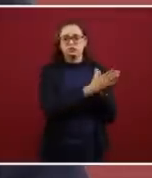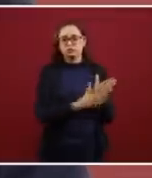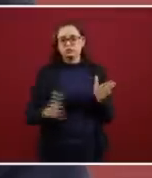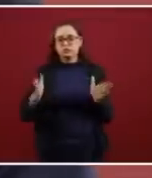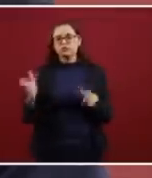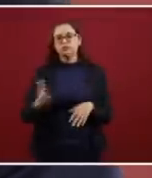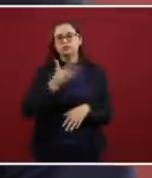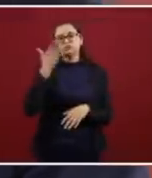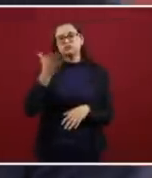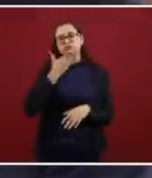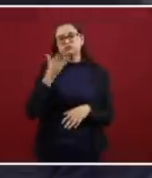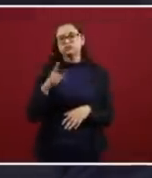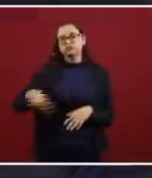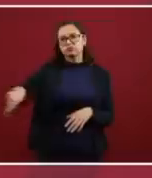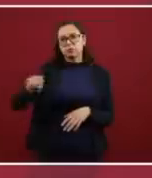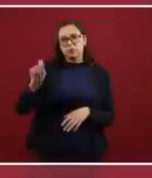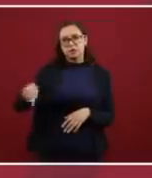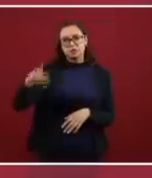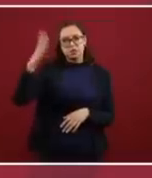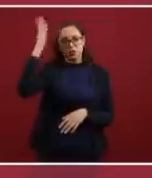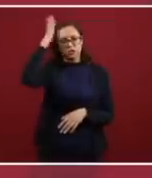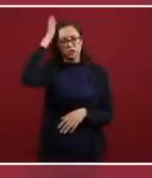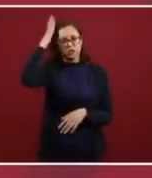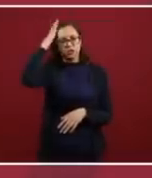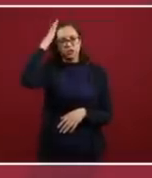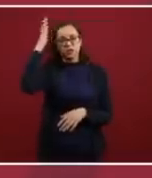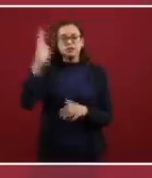un dirigente que